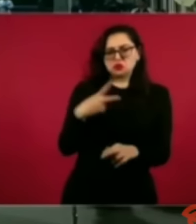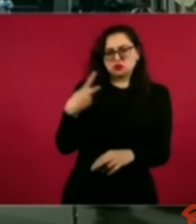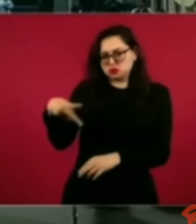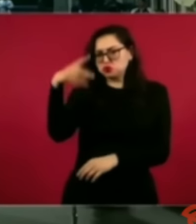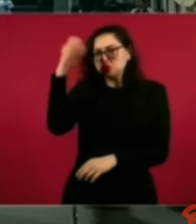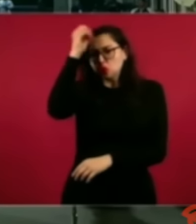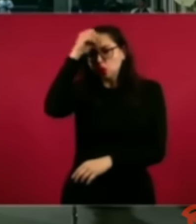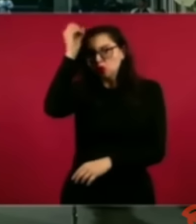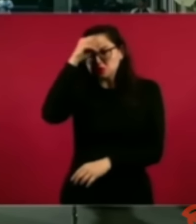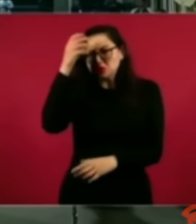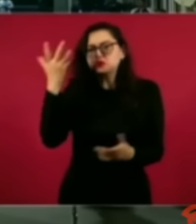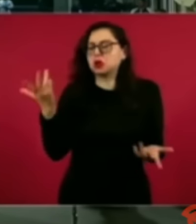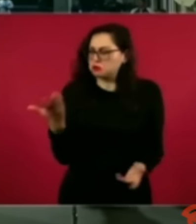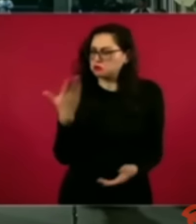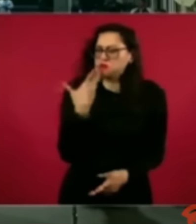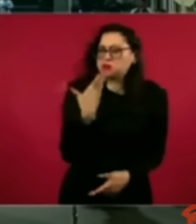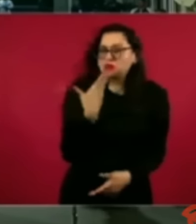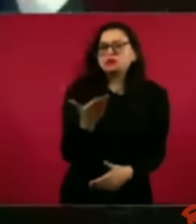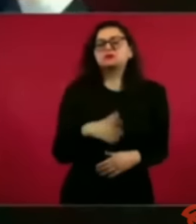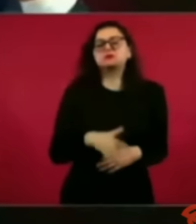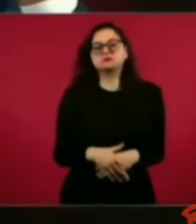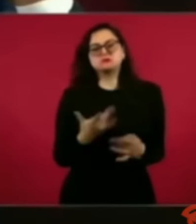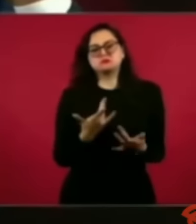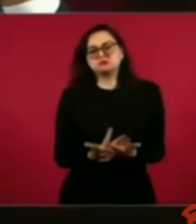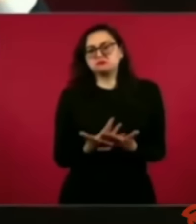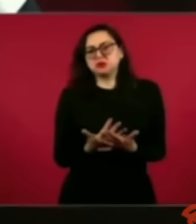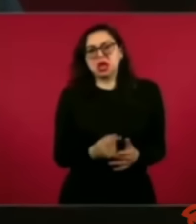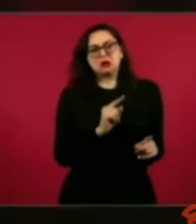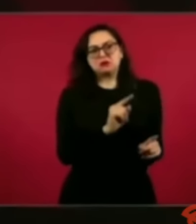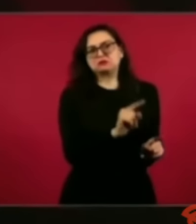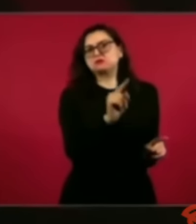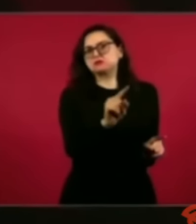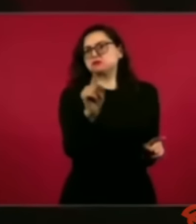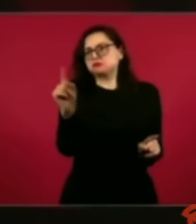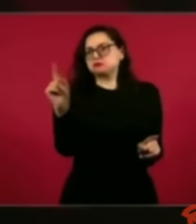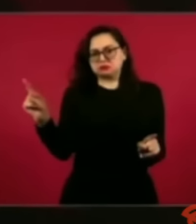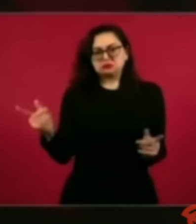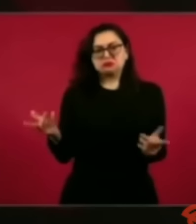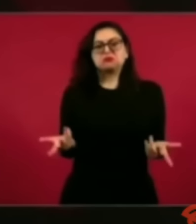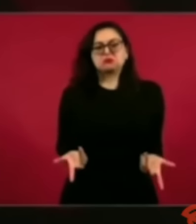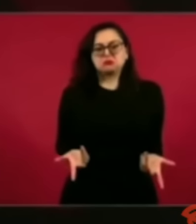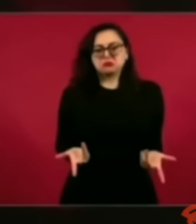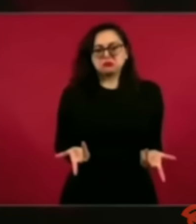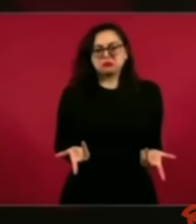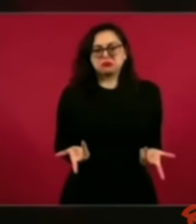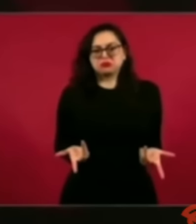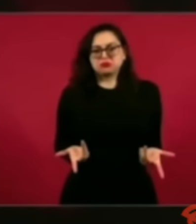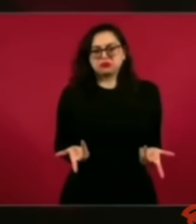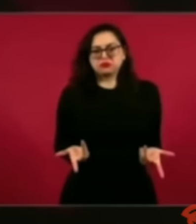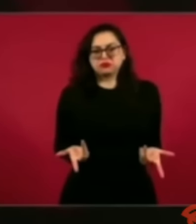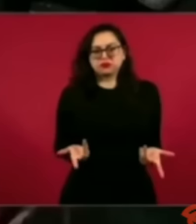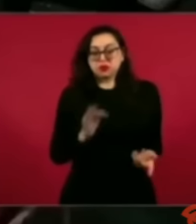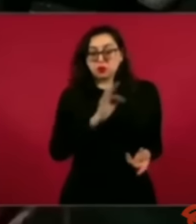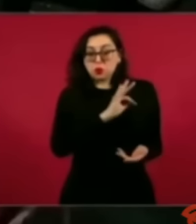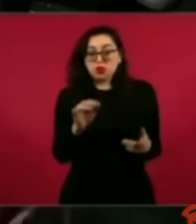Ya tenemos esa opinión. Vamos a ver qué exactamente qué no lo podríamos